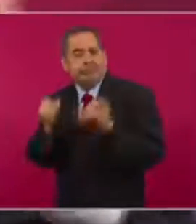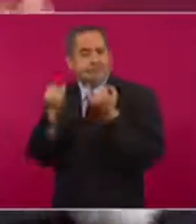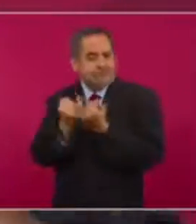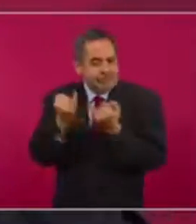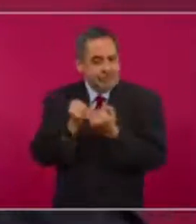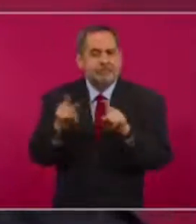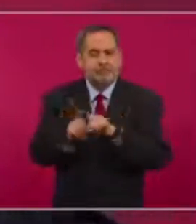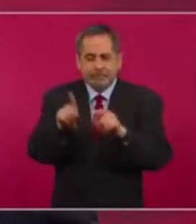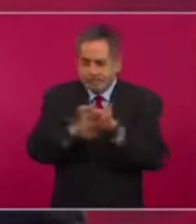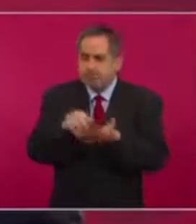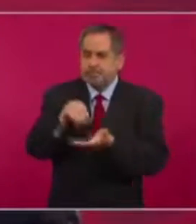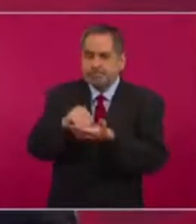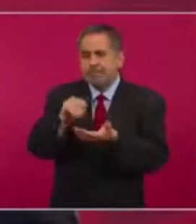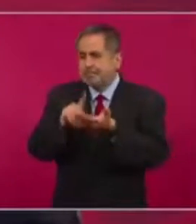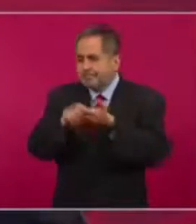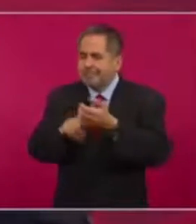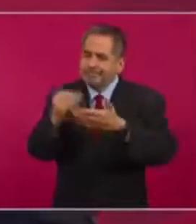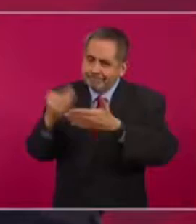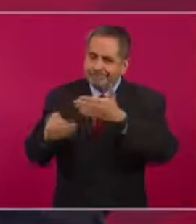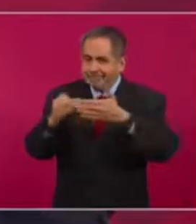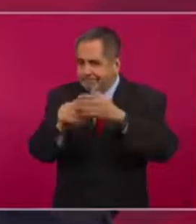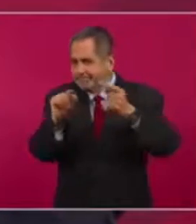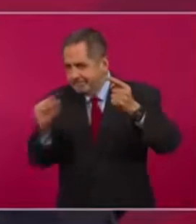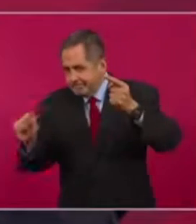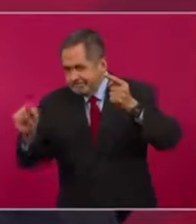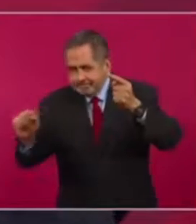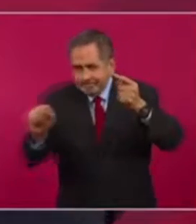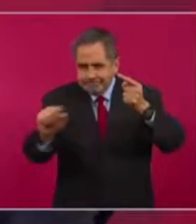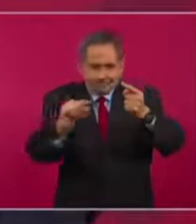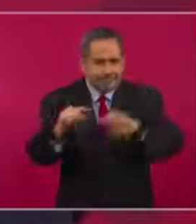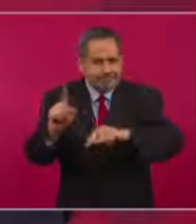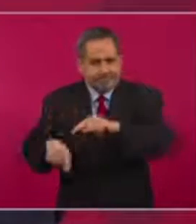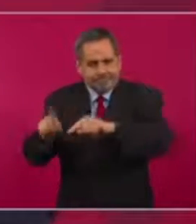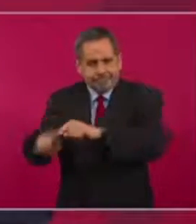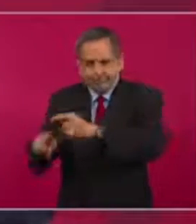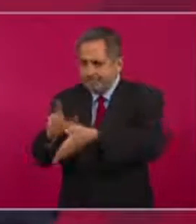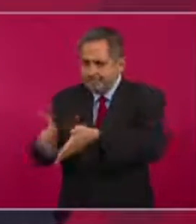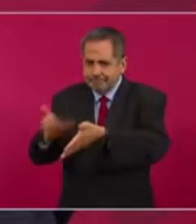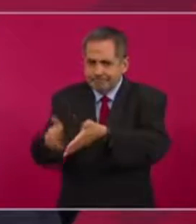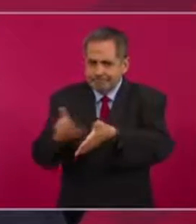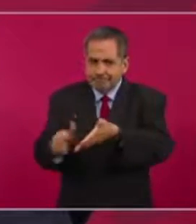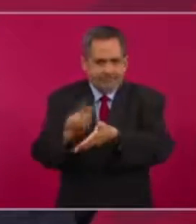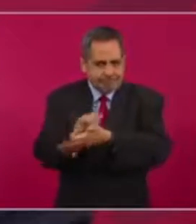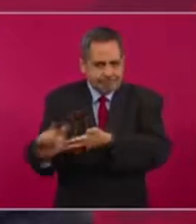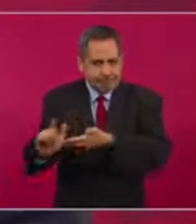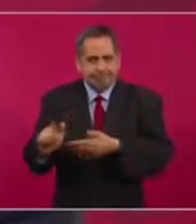Pero todavía nos falta, porque el gobierno